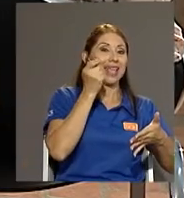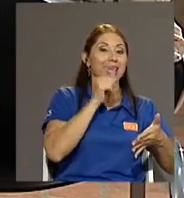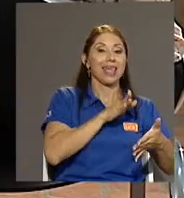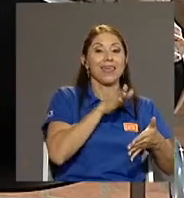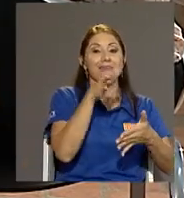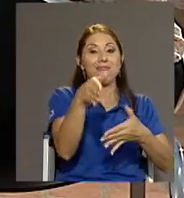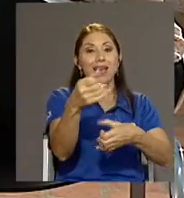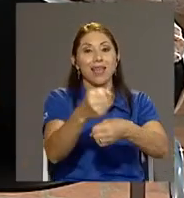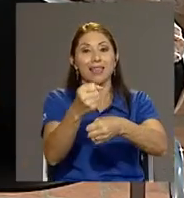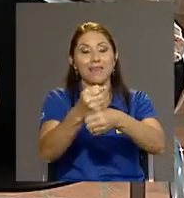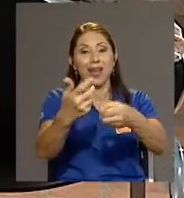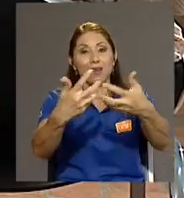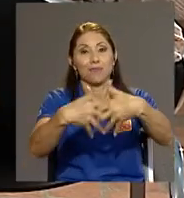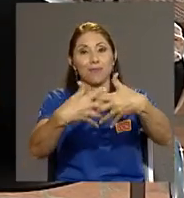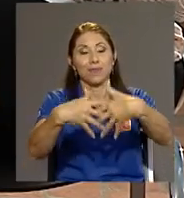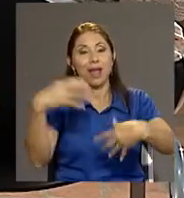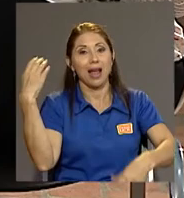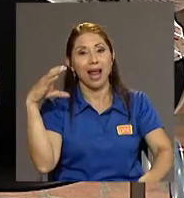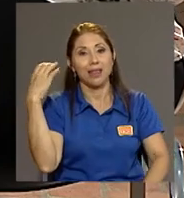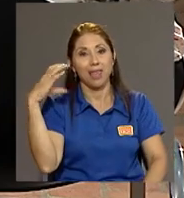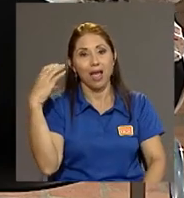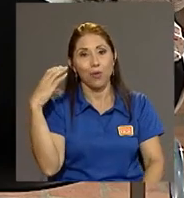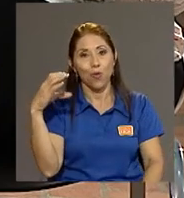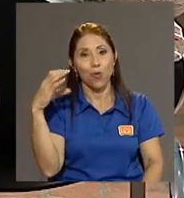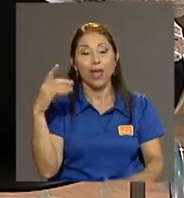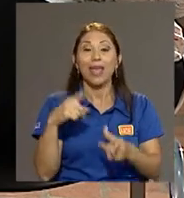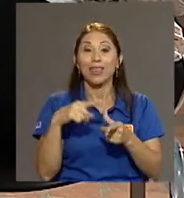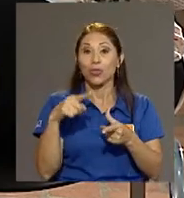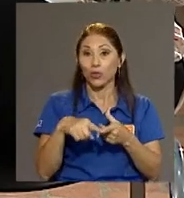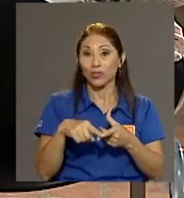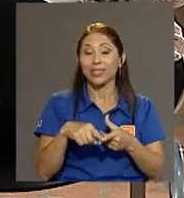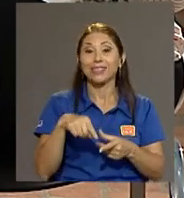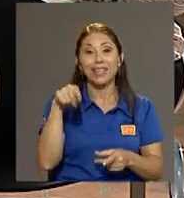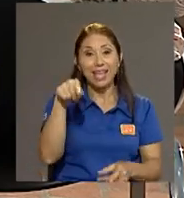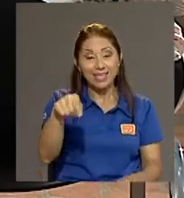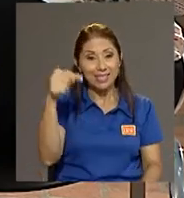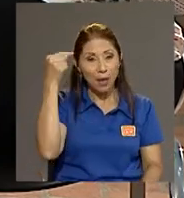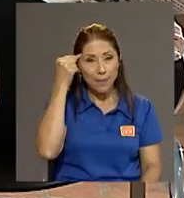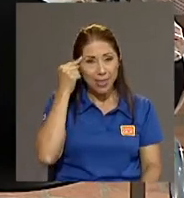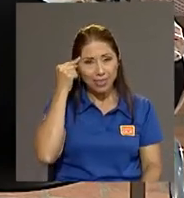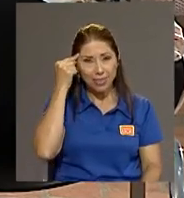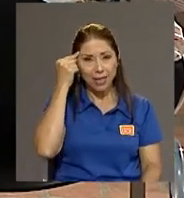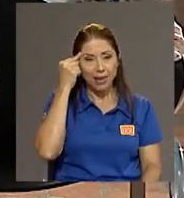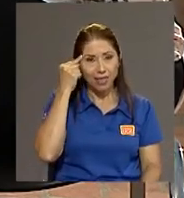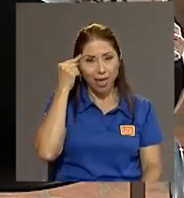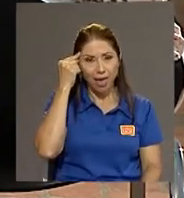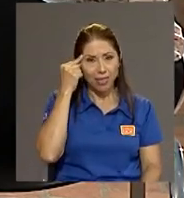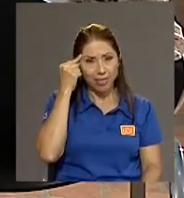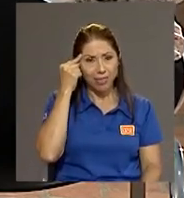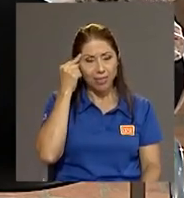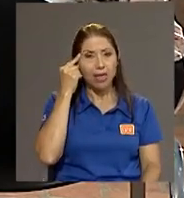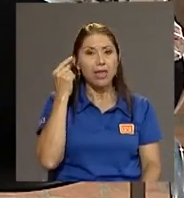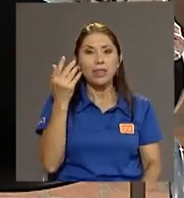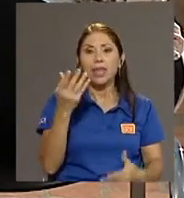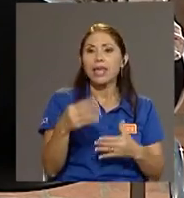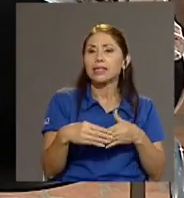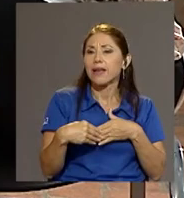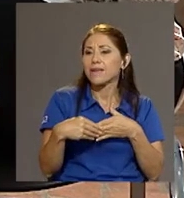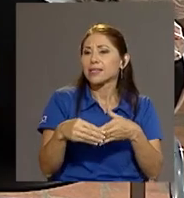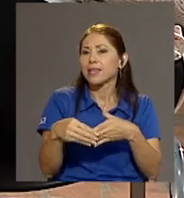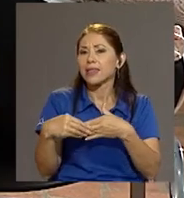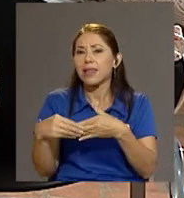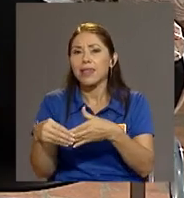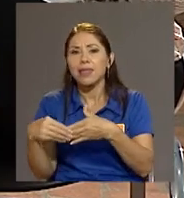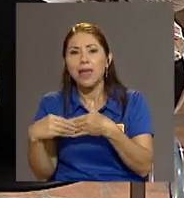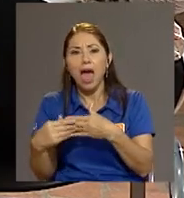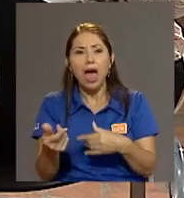una zona franca en Cartago. Entonces, esa mentalidad de esa versatilidad, de ir de un lado